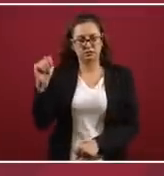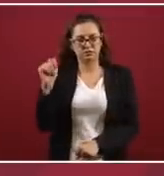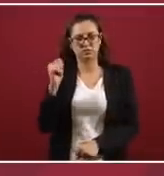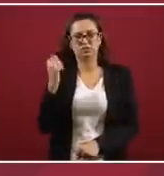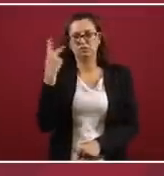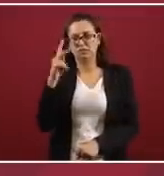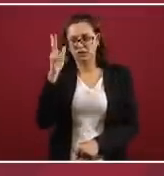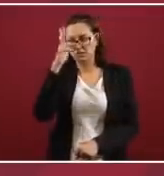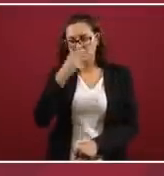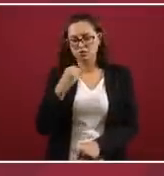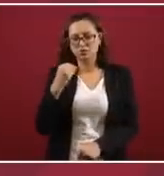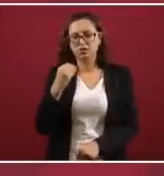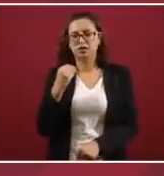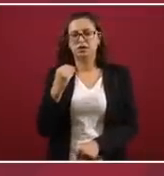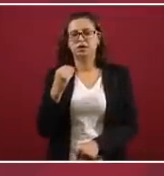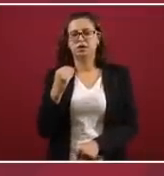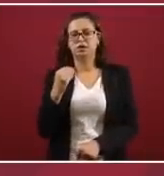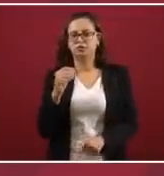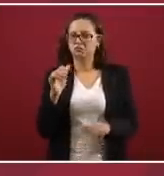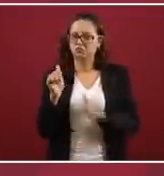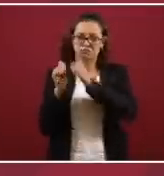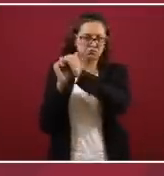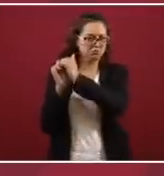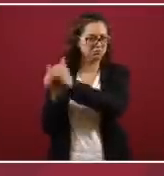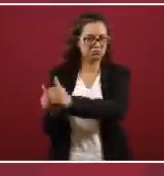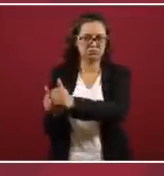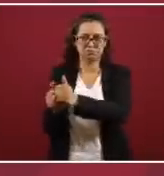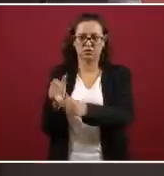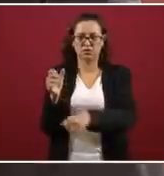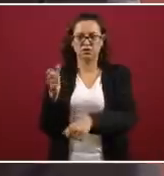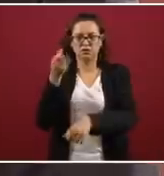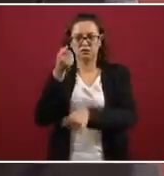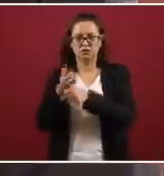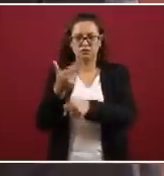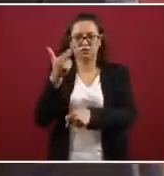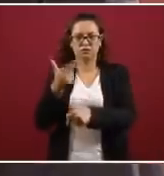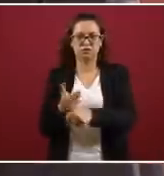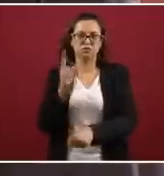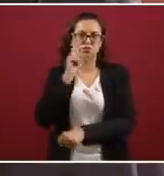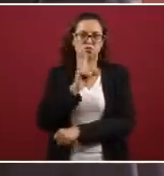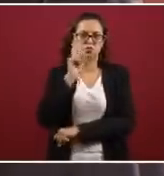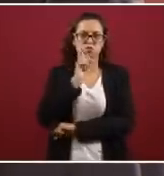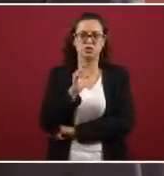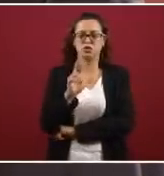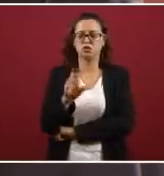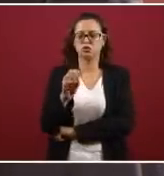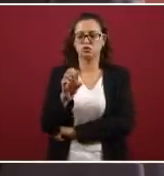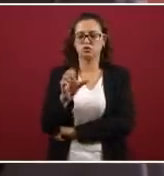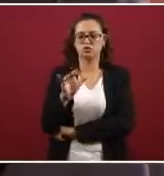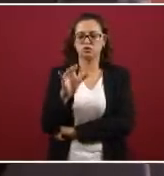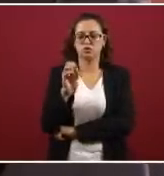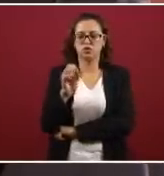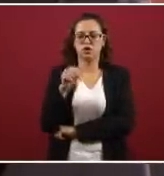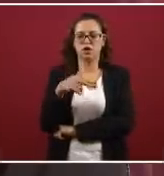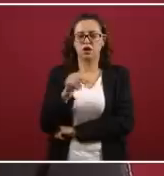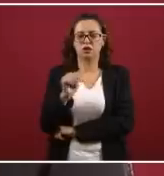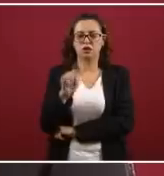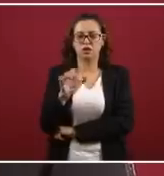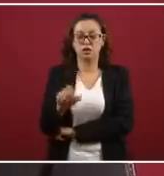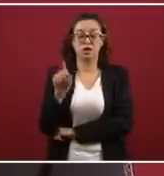allá está permanentemente la secretaria Rocío Nale, incluso no en